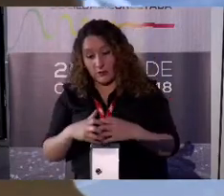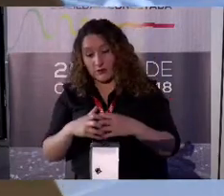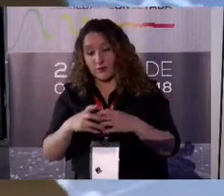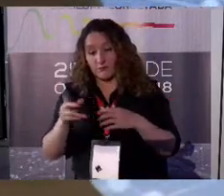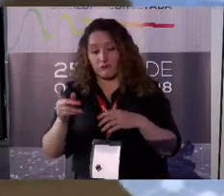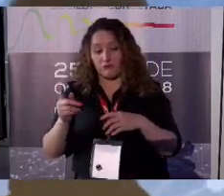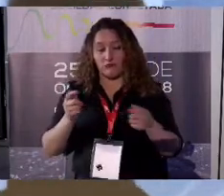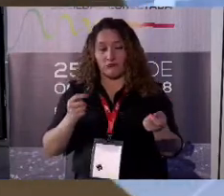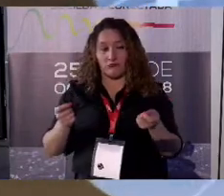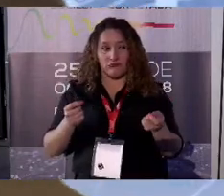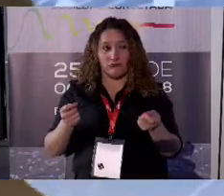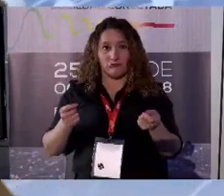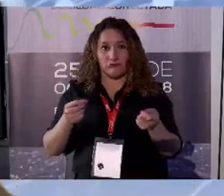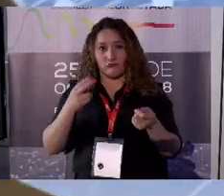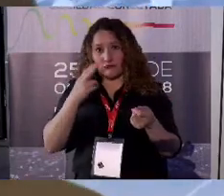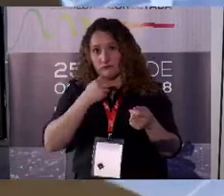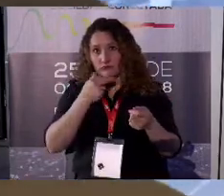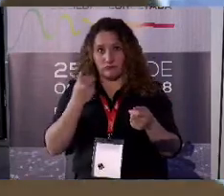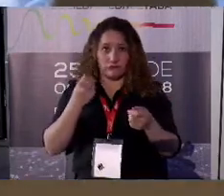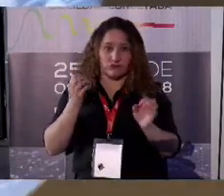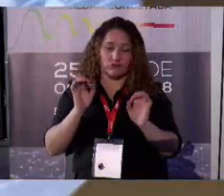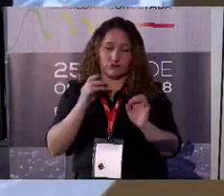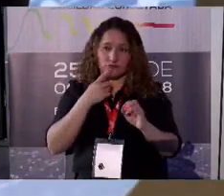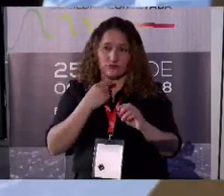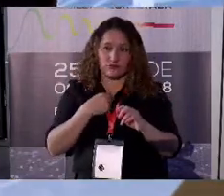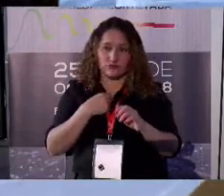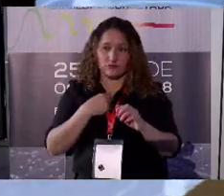compromete o me dice